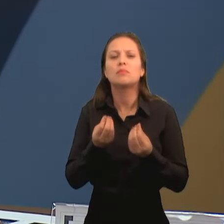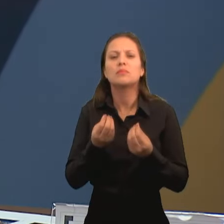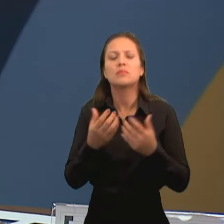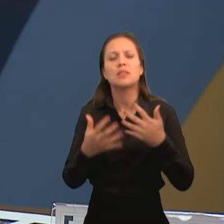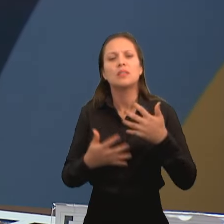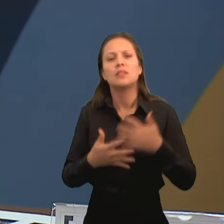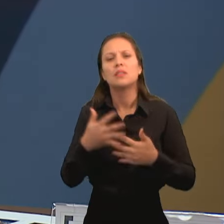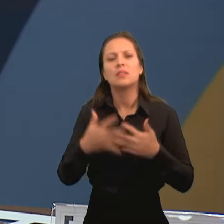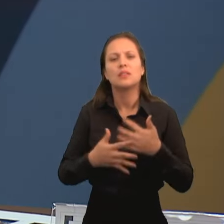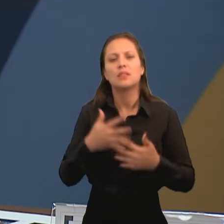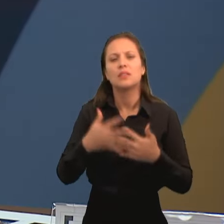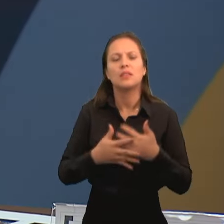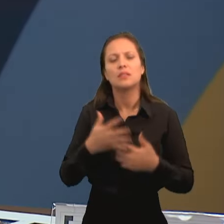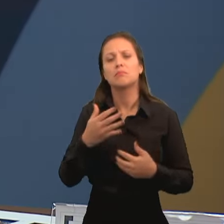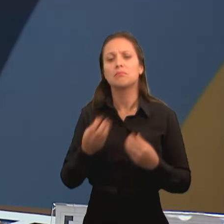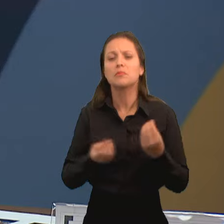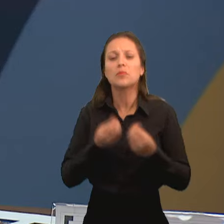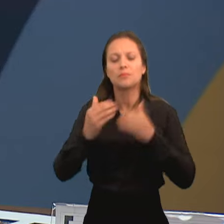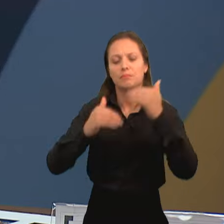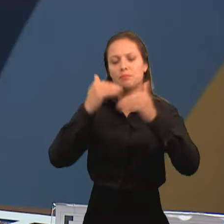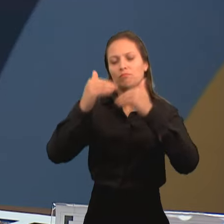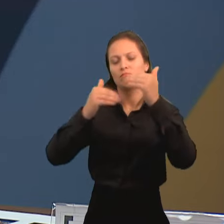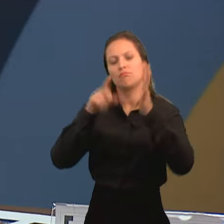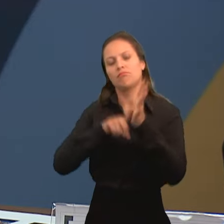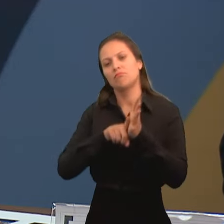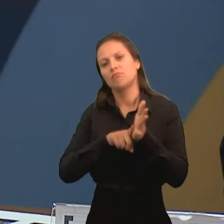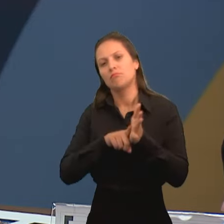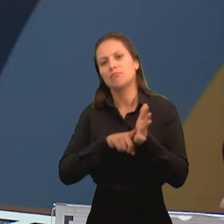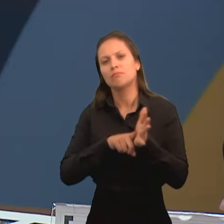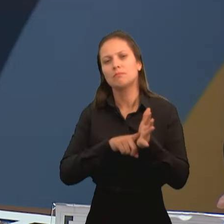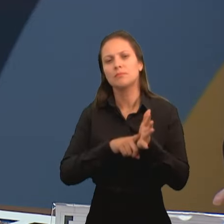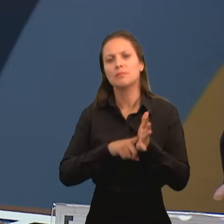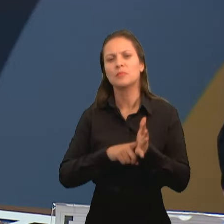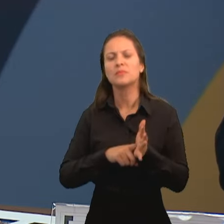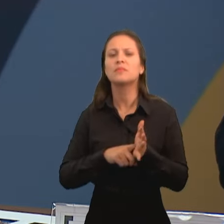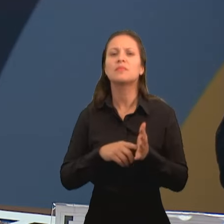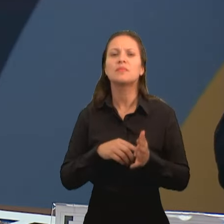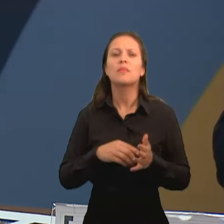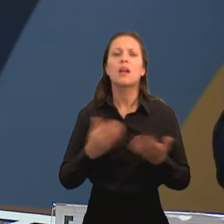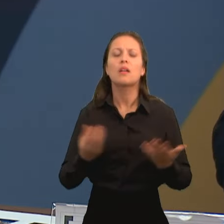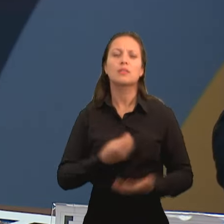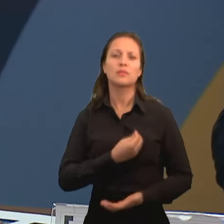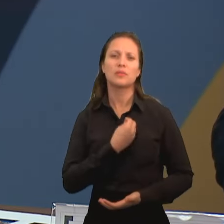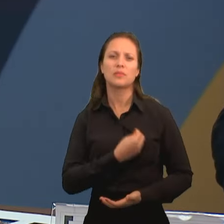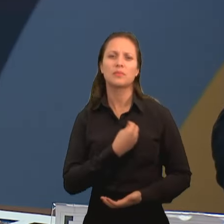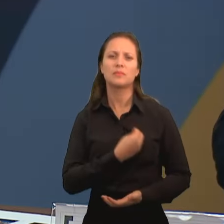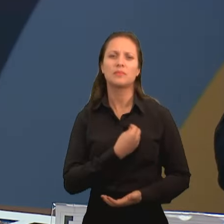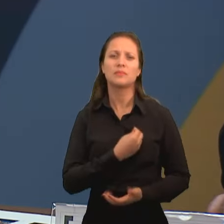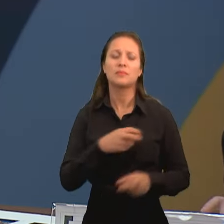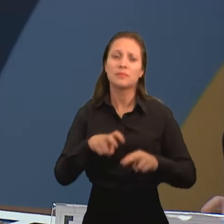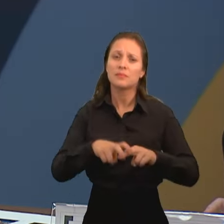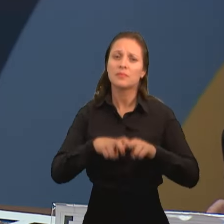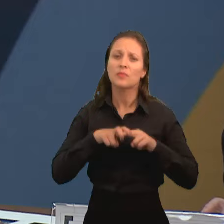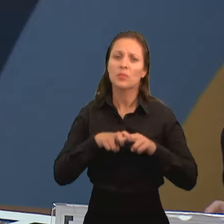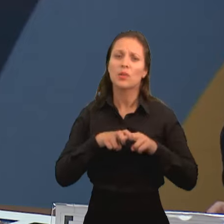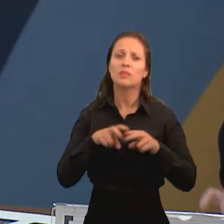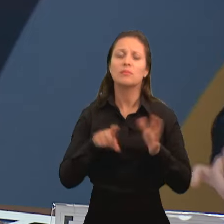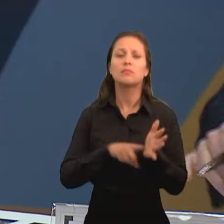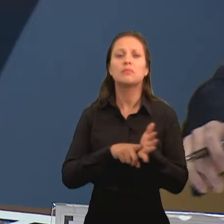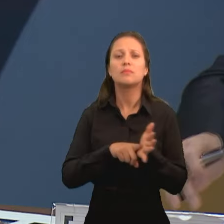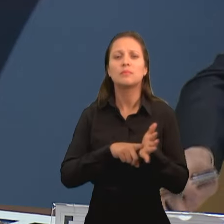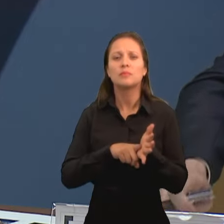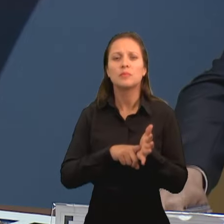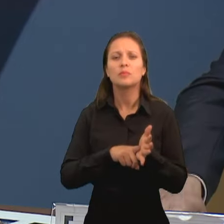cómo reduce la fricción de desarrollar investigaciones existentes? Estamos viviendo esa revolución en gran parte por